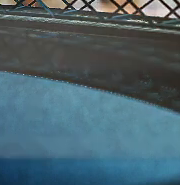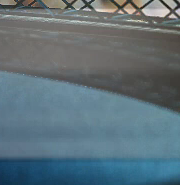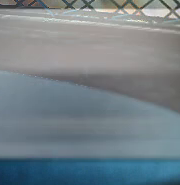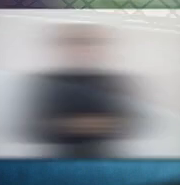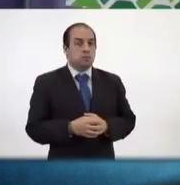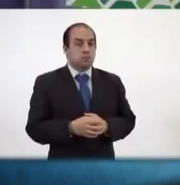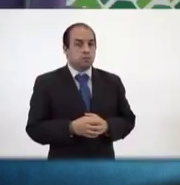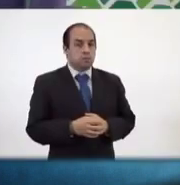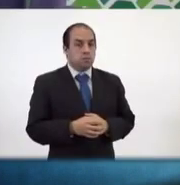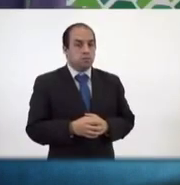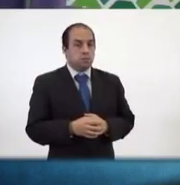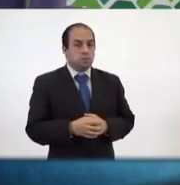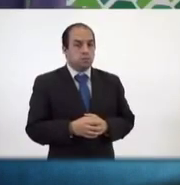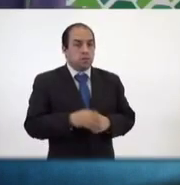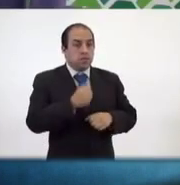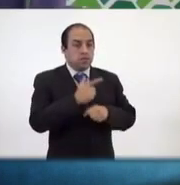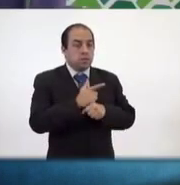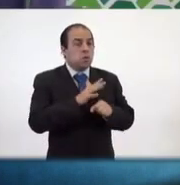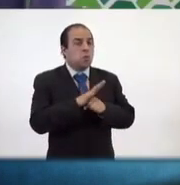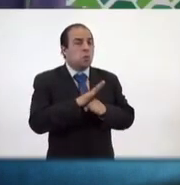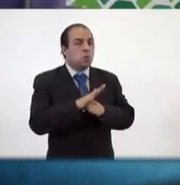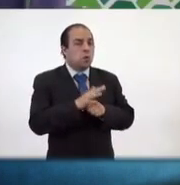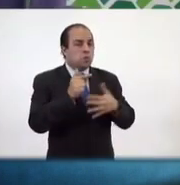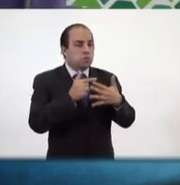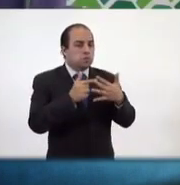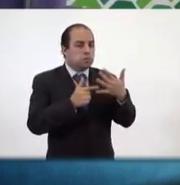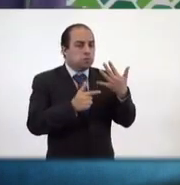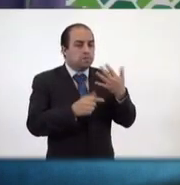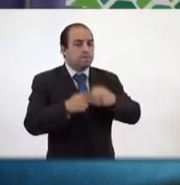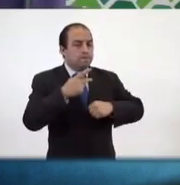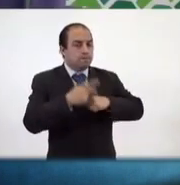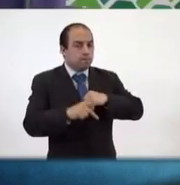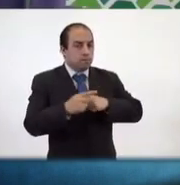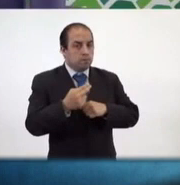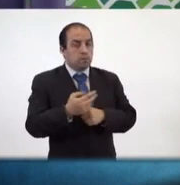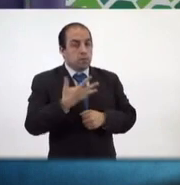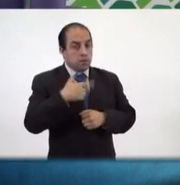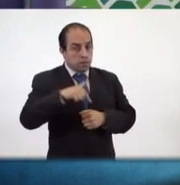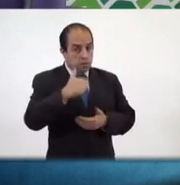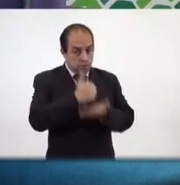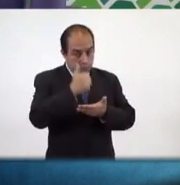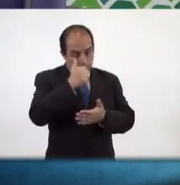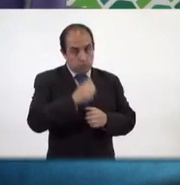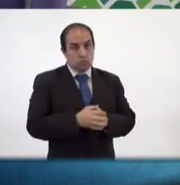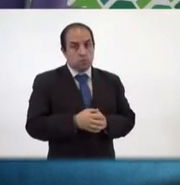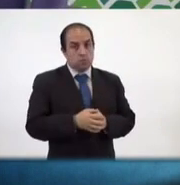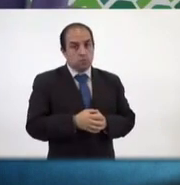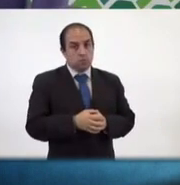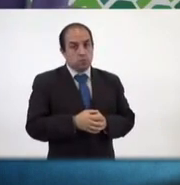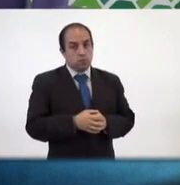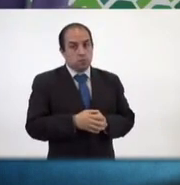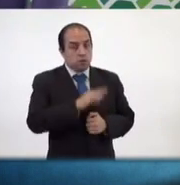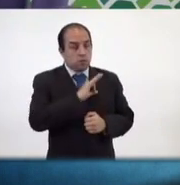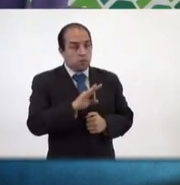para informar. Si han identificado cuáles serían como los puntos de riesgo que habría aquí en la ciudad para que